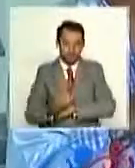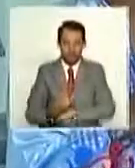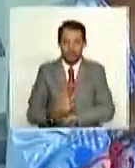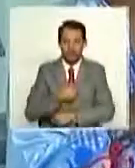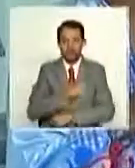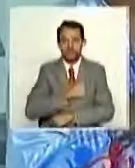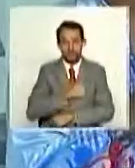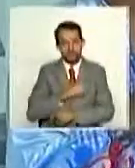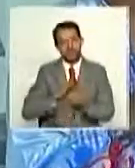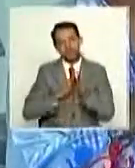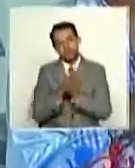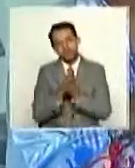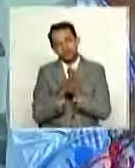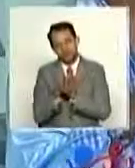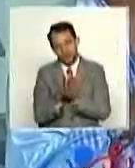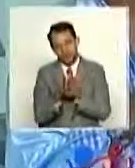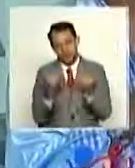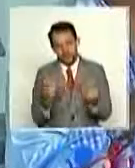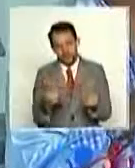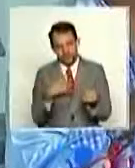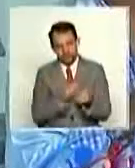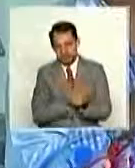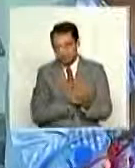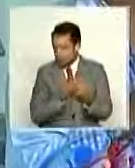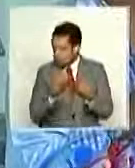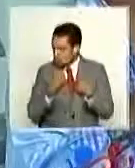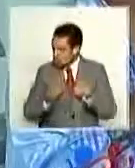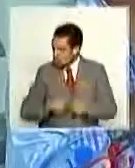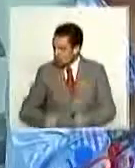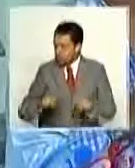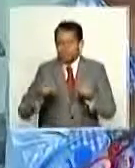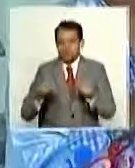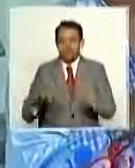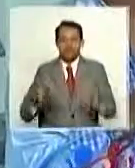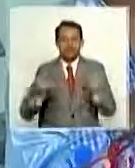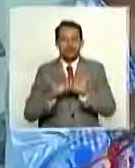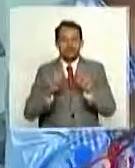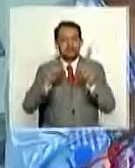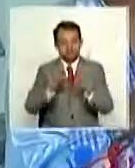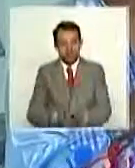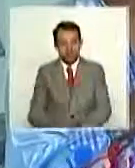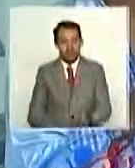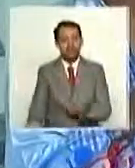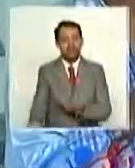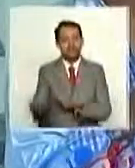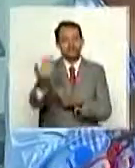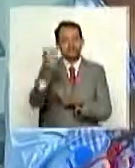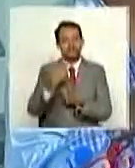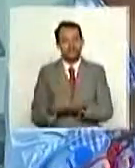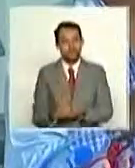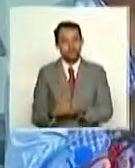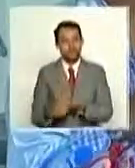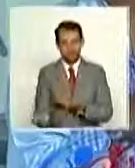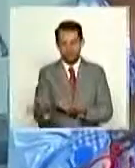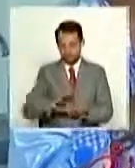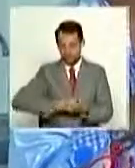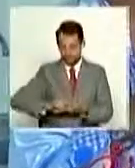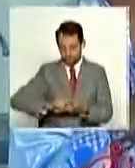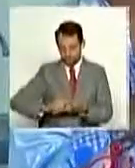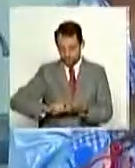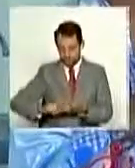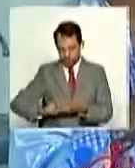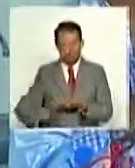me permite, y es que para nosotros es muy importante que el paciente llegue con una remisión, con